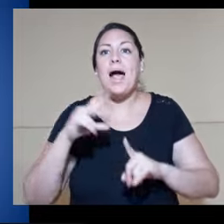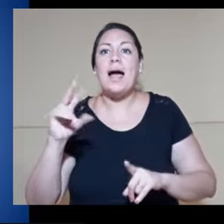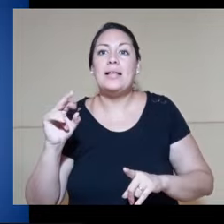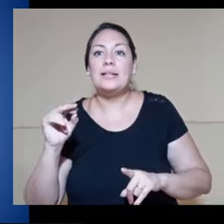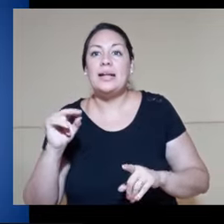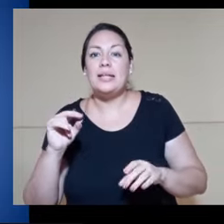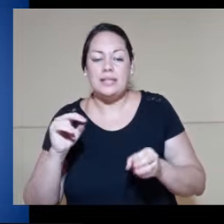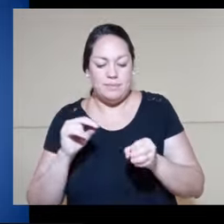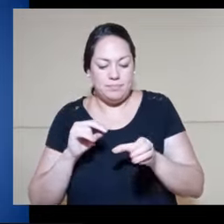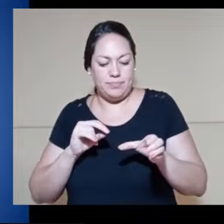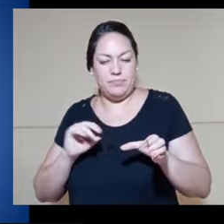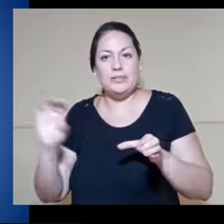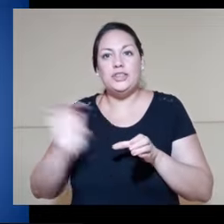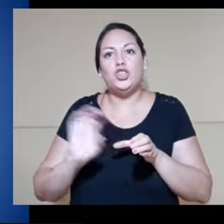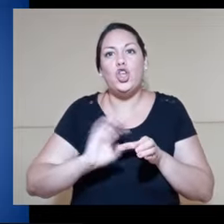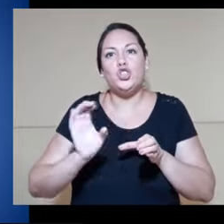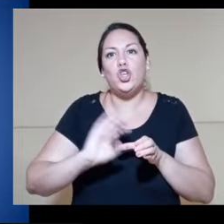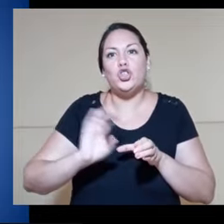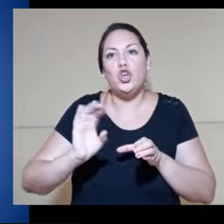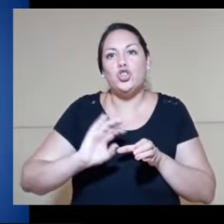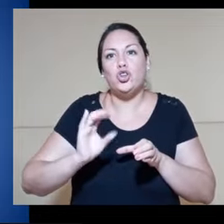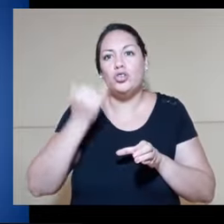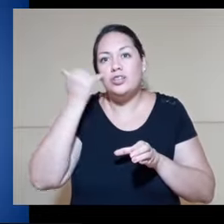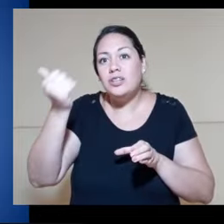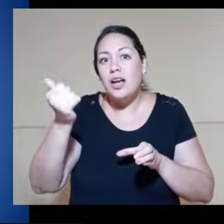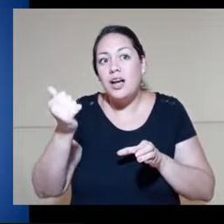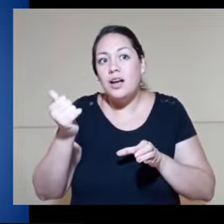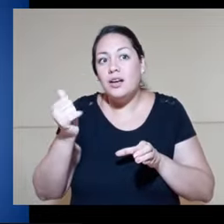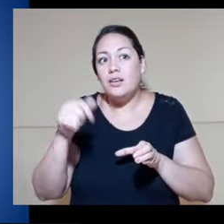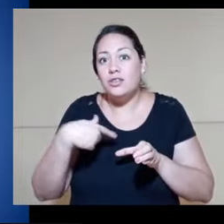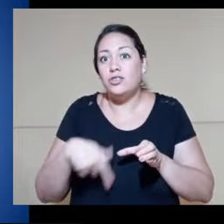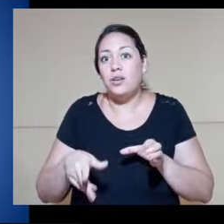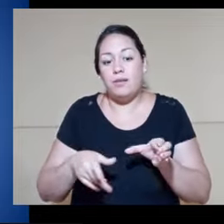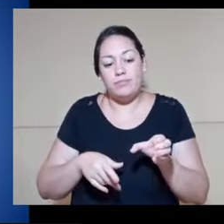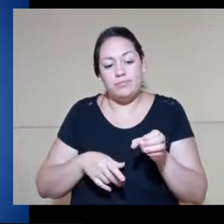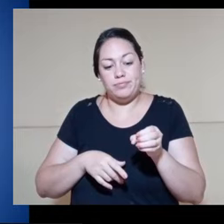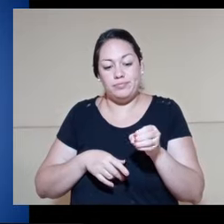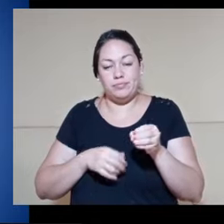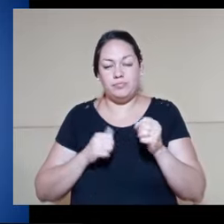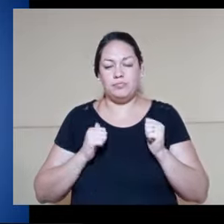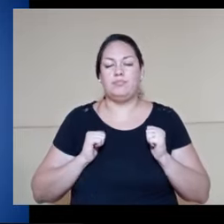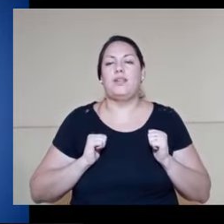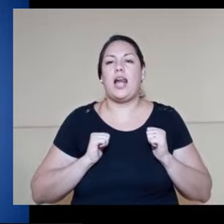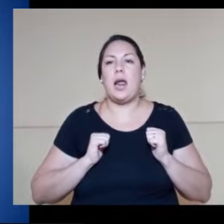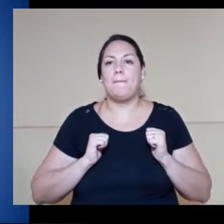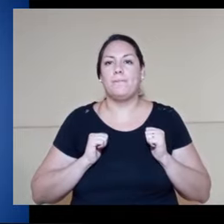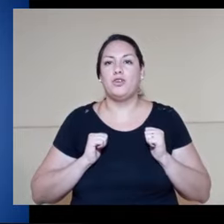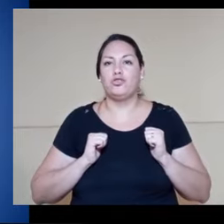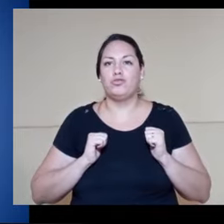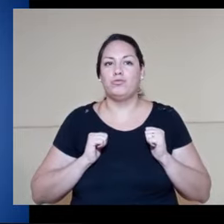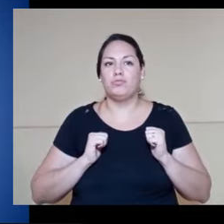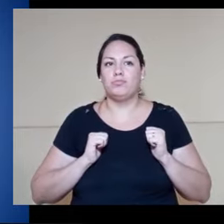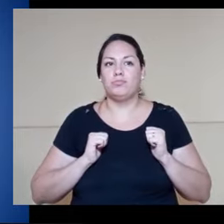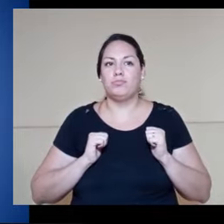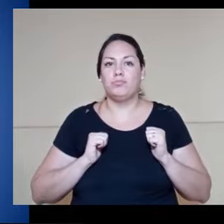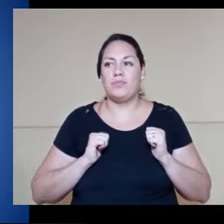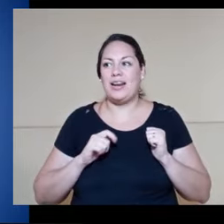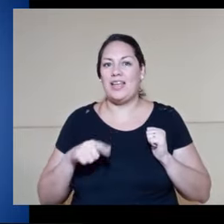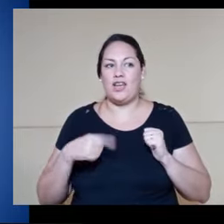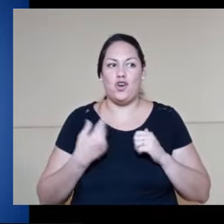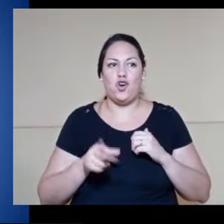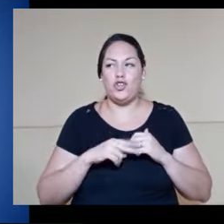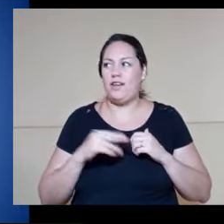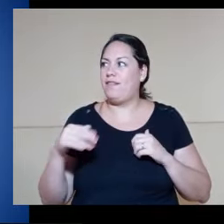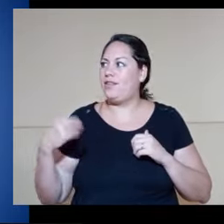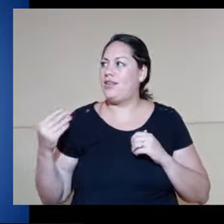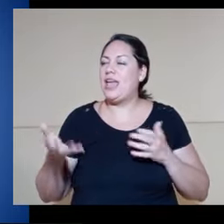Cuando llega a los más 30, ya está, la célula está llena de sodio, se invirtió la polaridad, no entra más sodio, ¿qué tiene que hacer? Tiene que volver al reposo